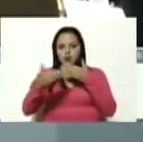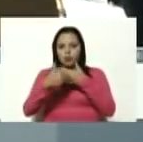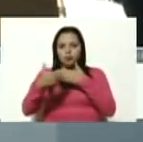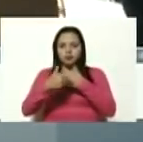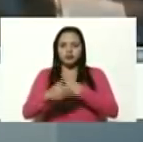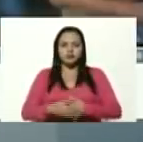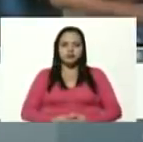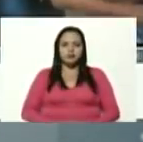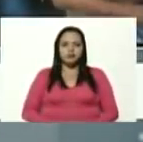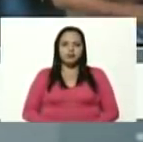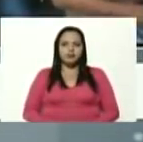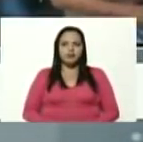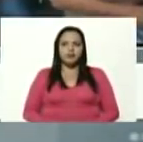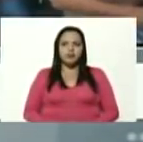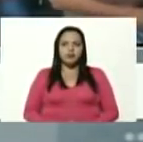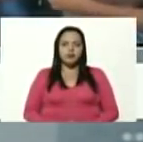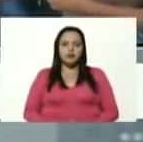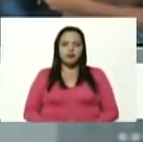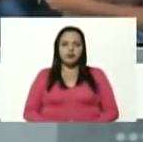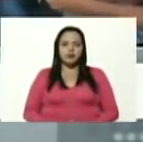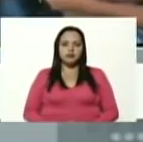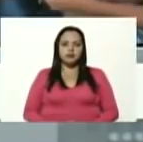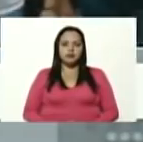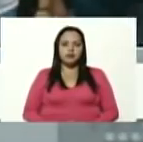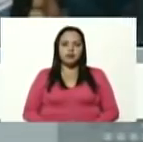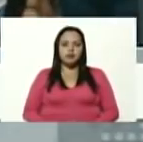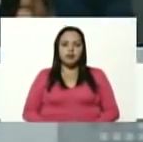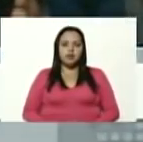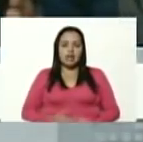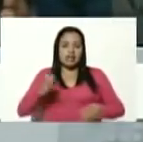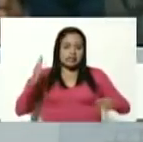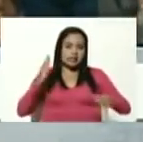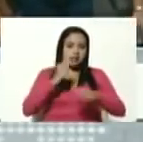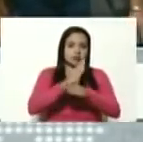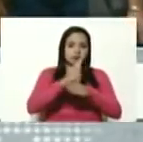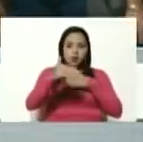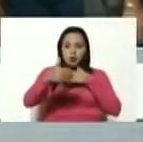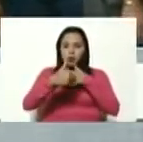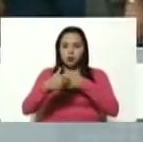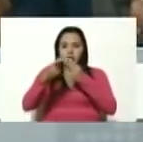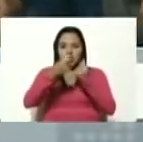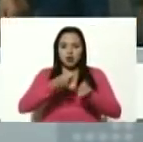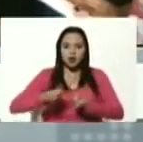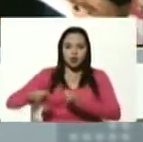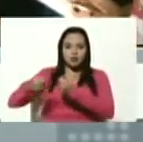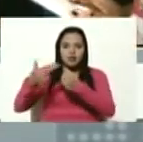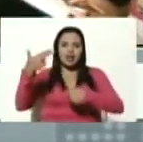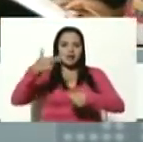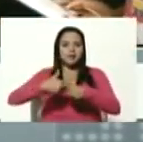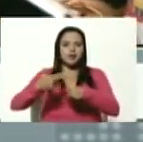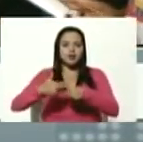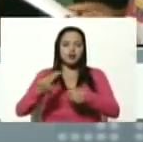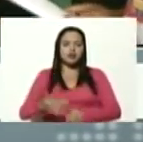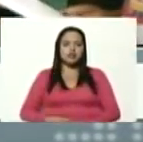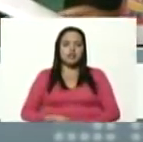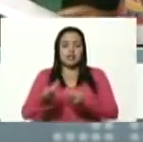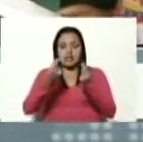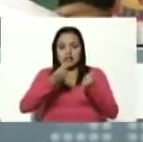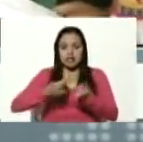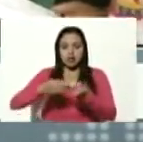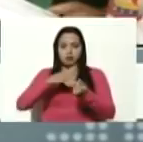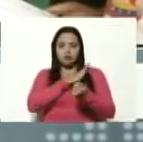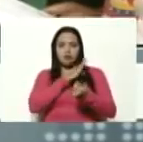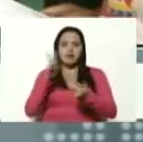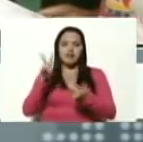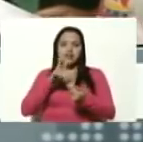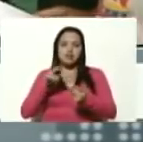brutal, de las sanciones criminales contra la economía, el petróleo, las riquezas de Venezuela, la